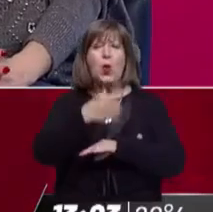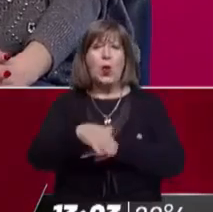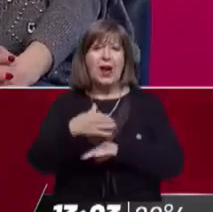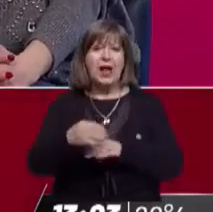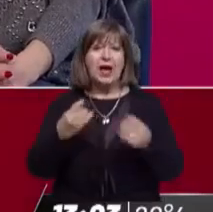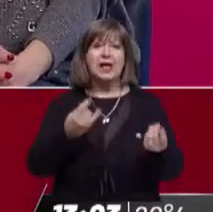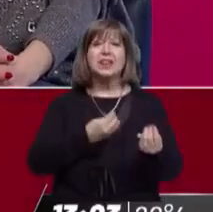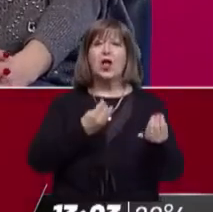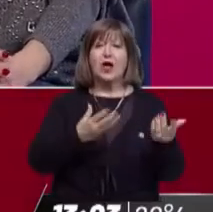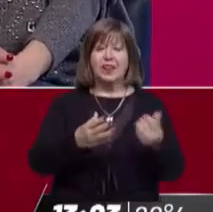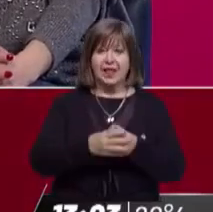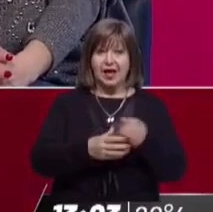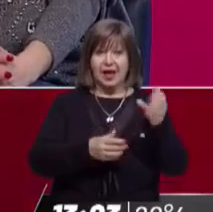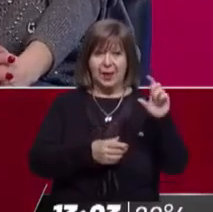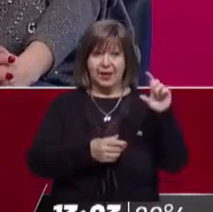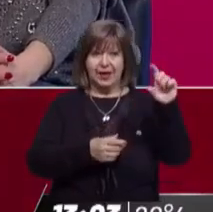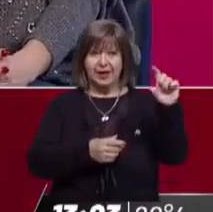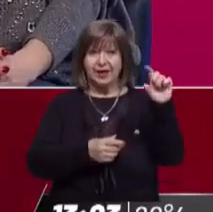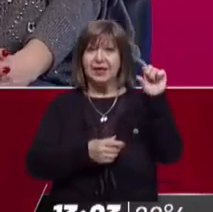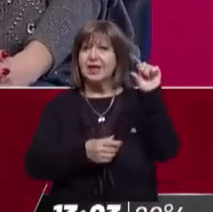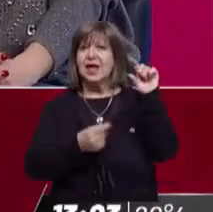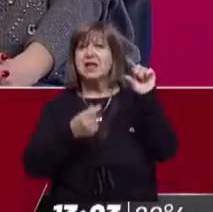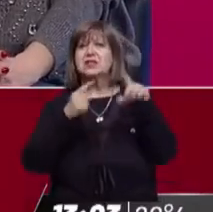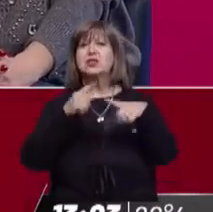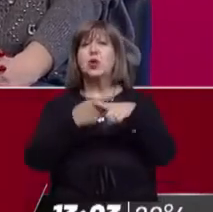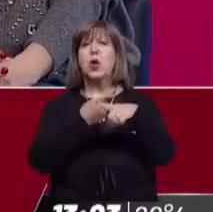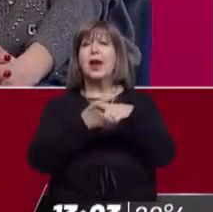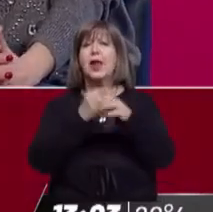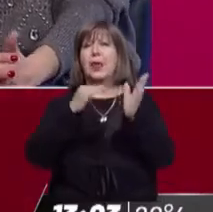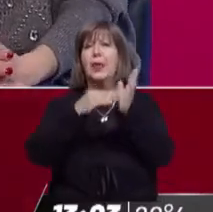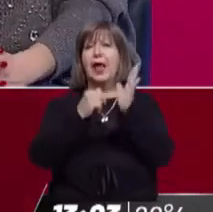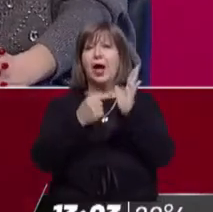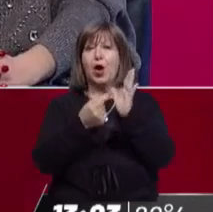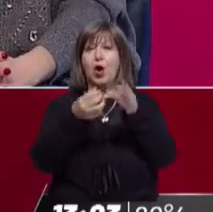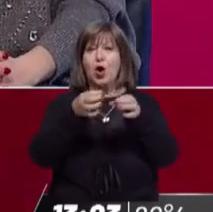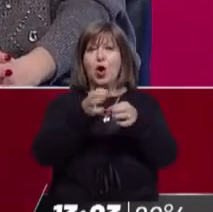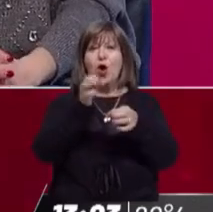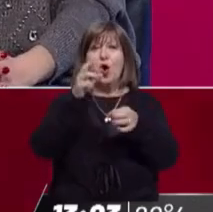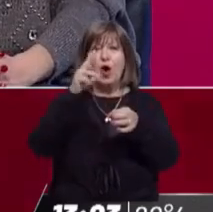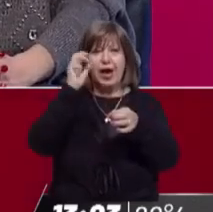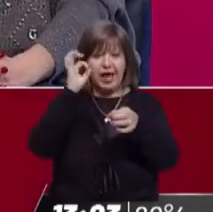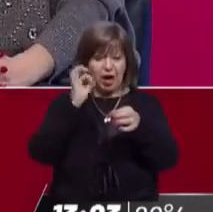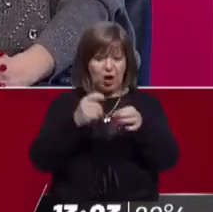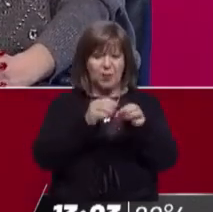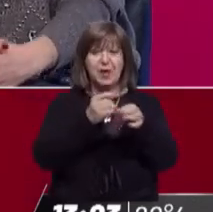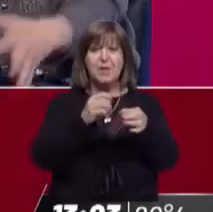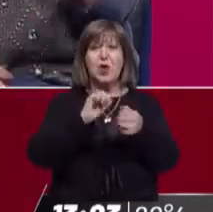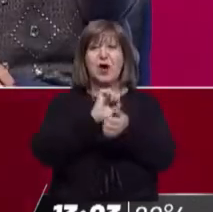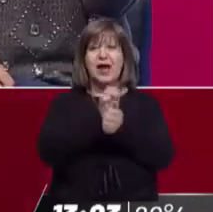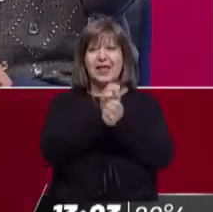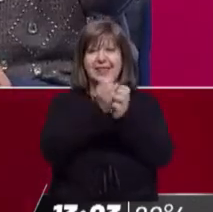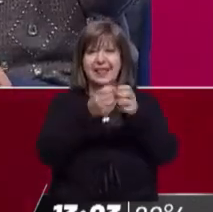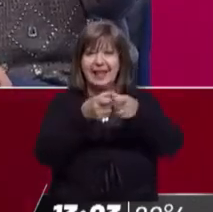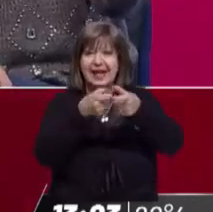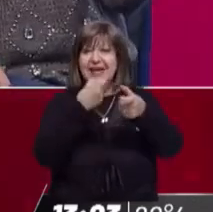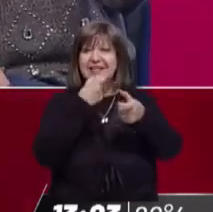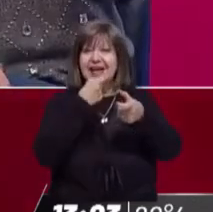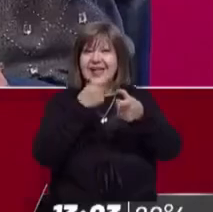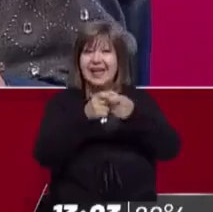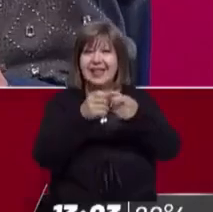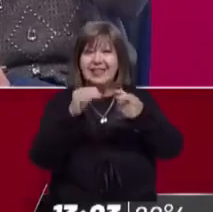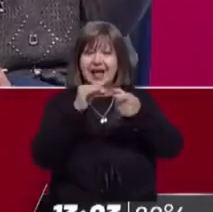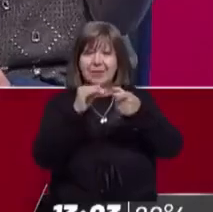imagen vale más que mis palabras. Sí. Me quedó poquito. Mira. Esto es chocolate blanco con galletitas Oreo. No, qué no sabés. ¿Por qué manjar? No, no sabés.